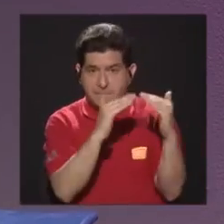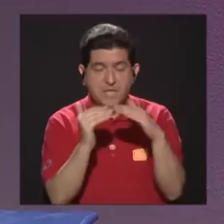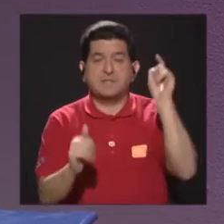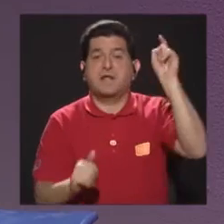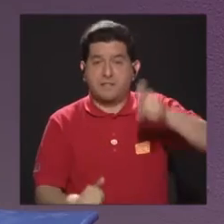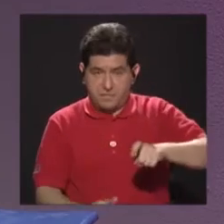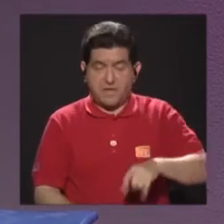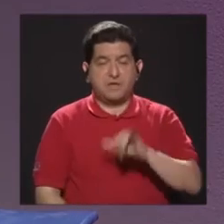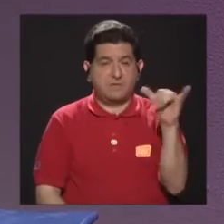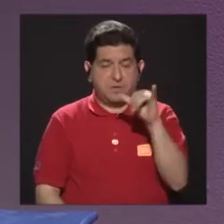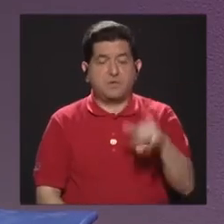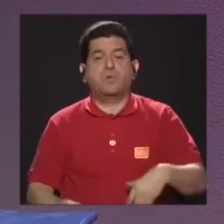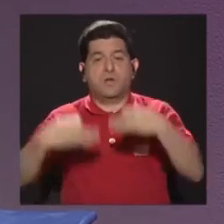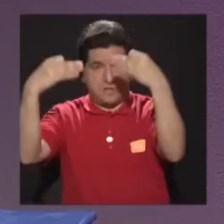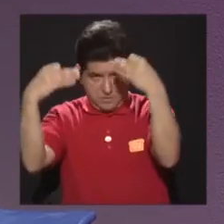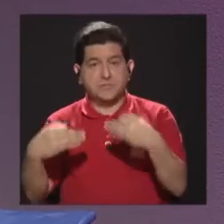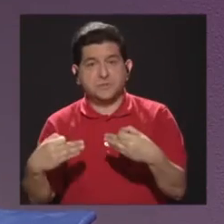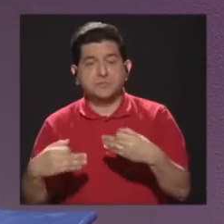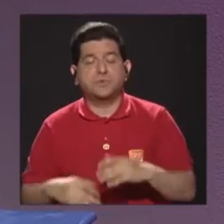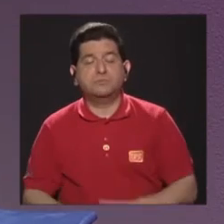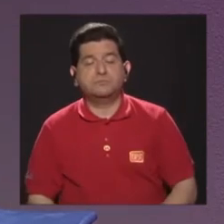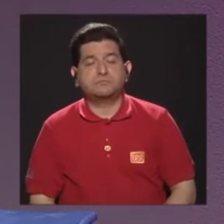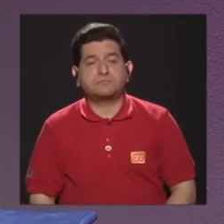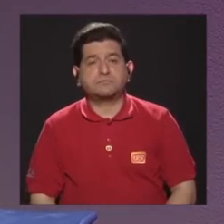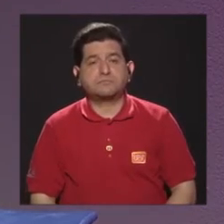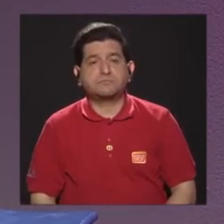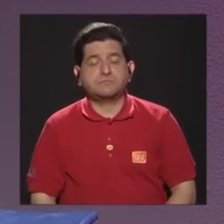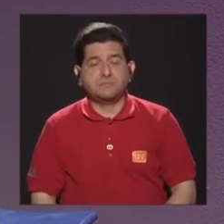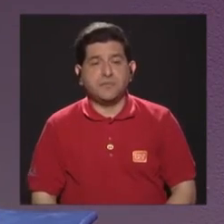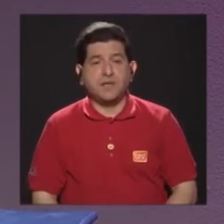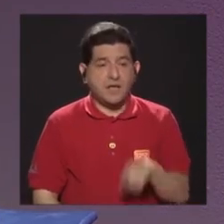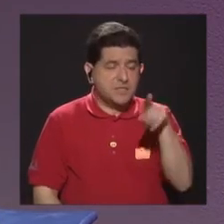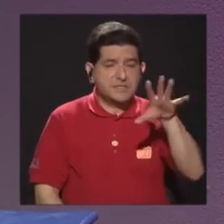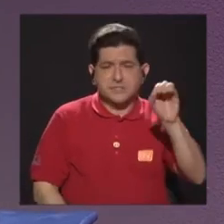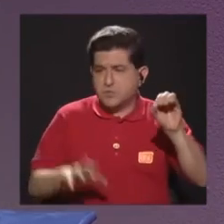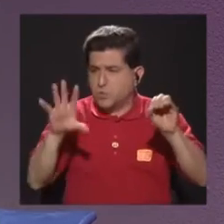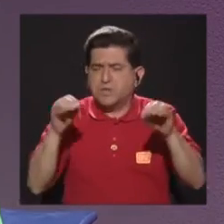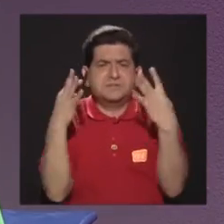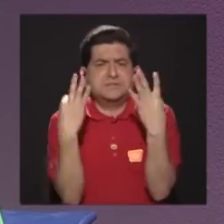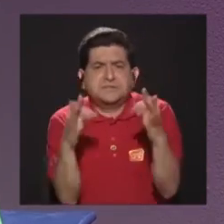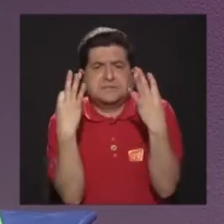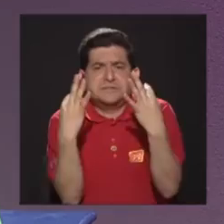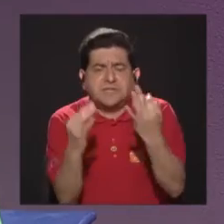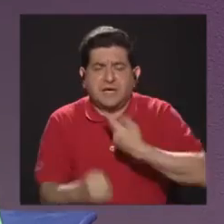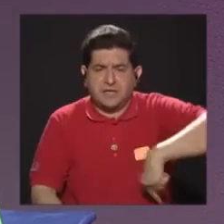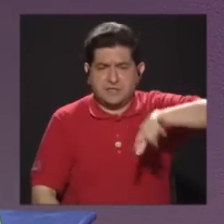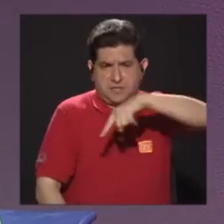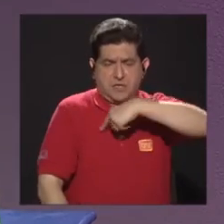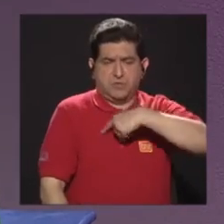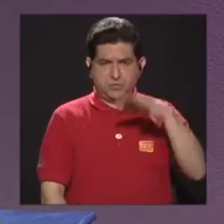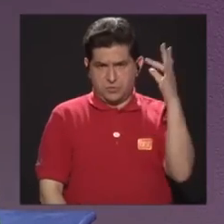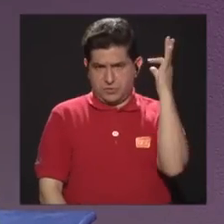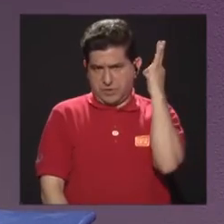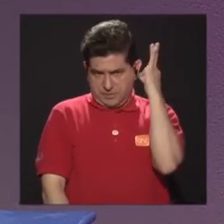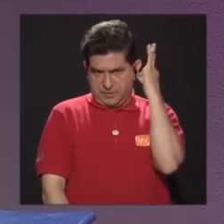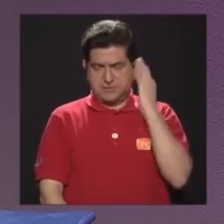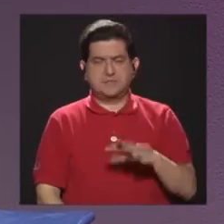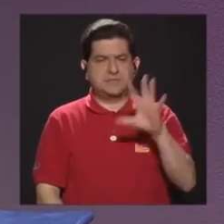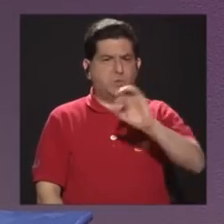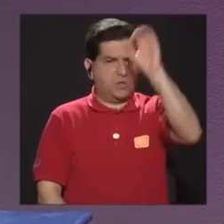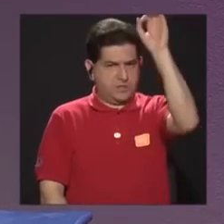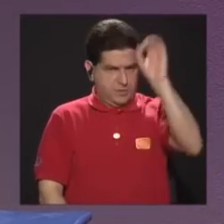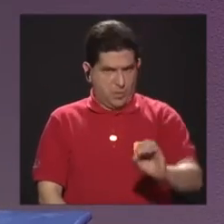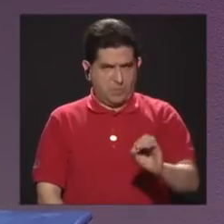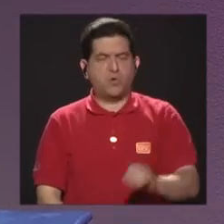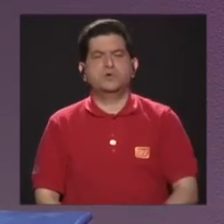estar tomando también decisiones. Y en este sentido, la paridad lo que pretende es que podamos ocupar como mujeres ese